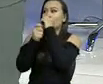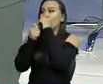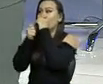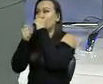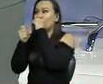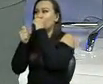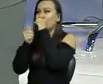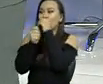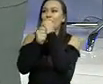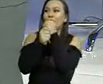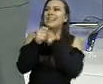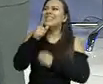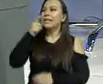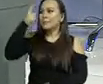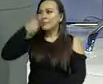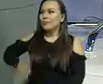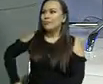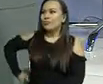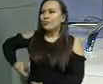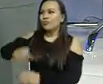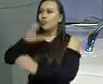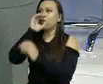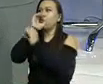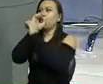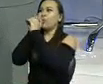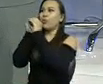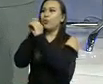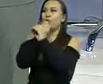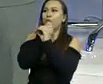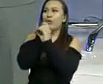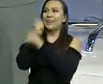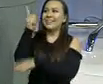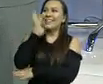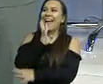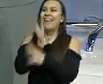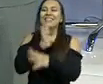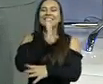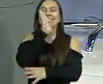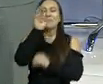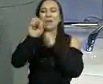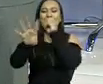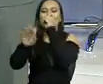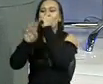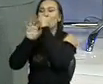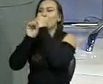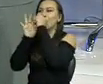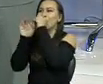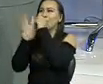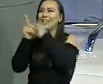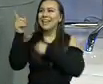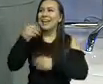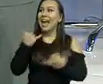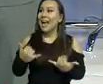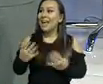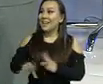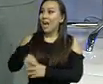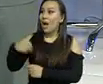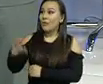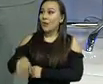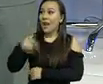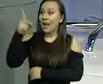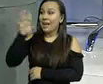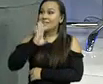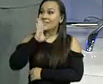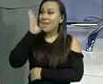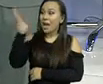quiere decir que nuestro compañero jorge salazar listo y presto para informarlos desde exteriores mi